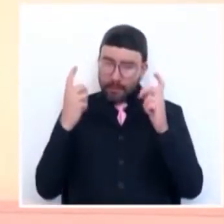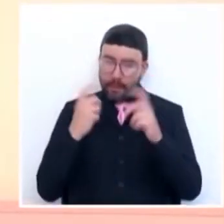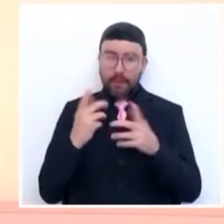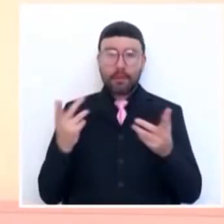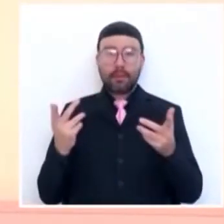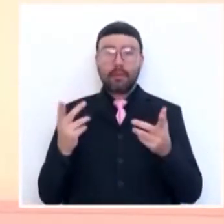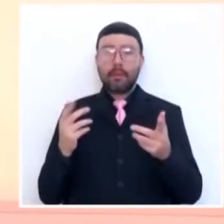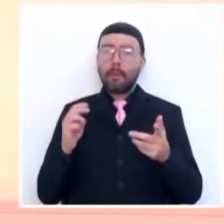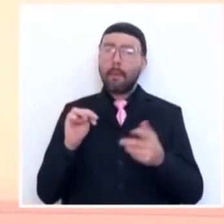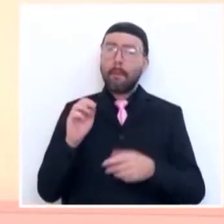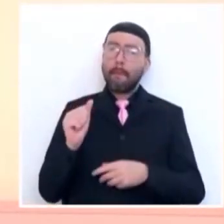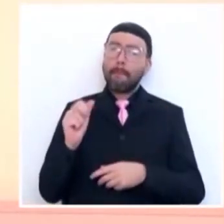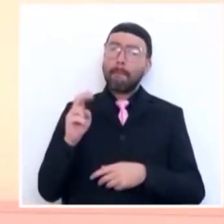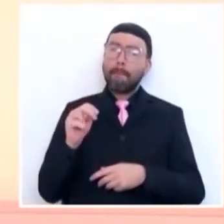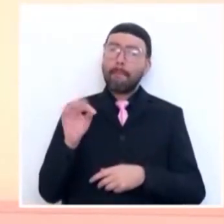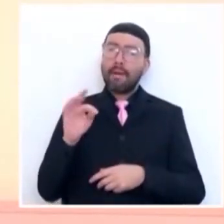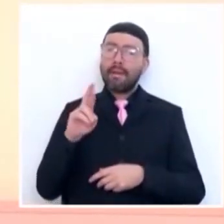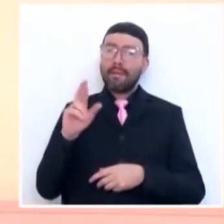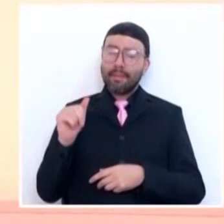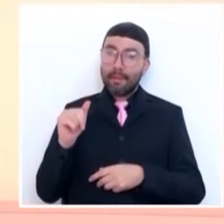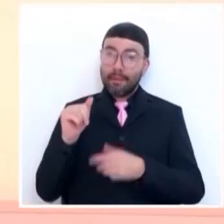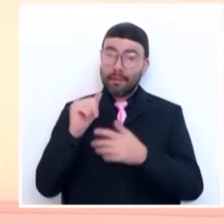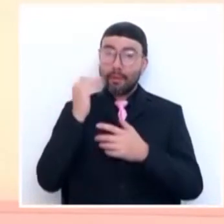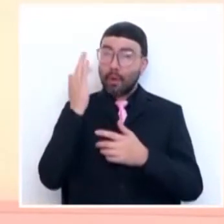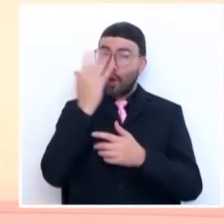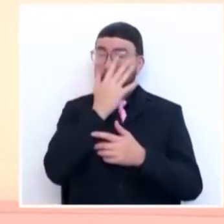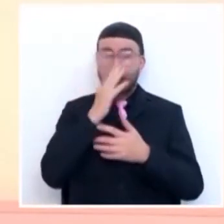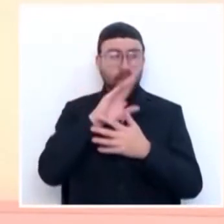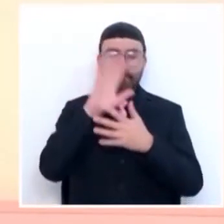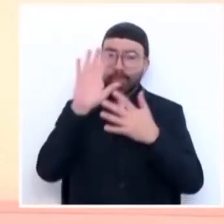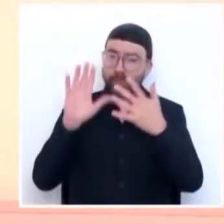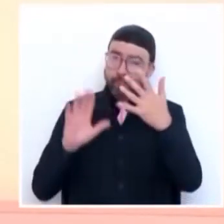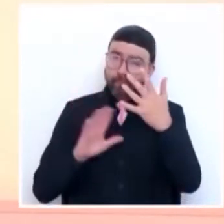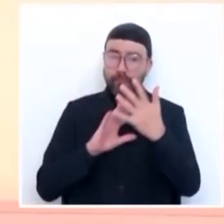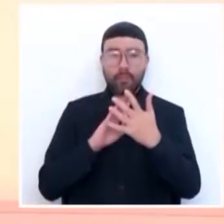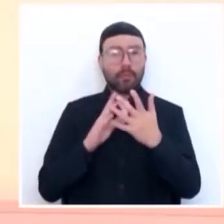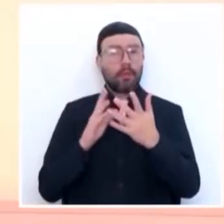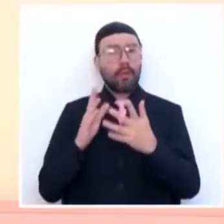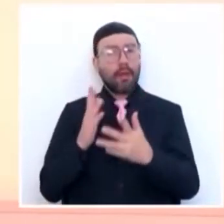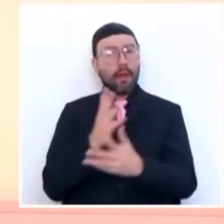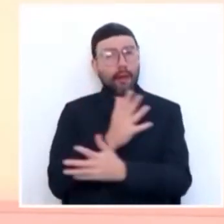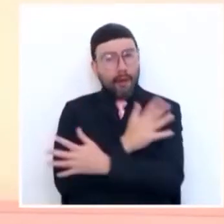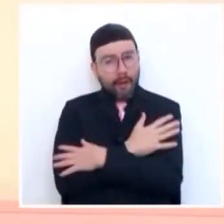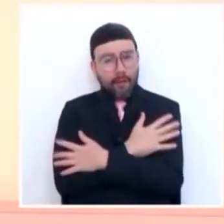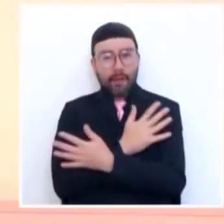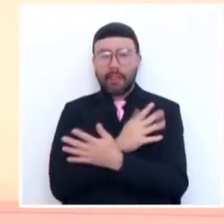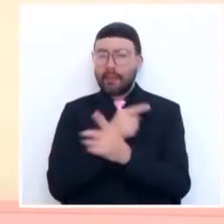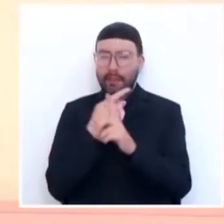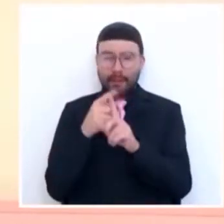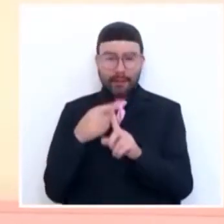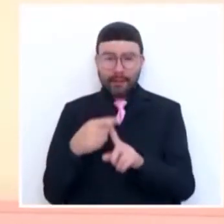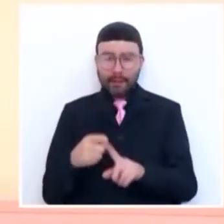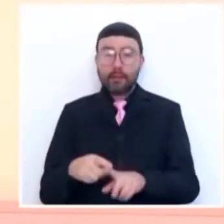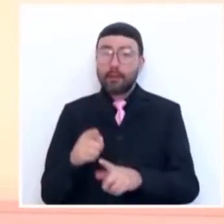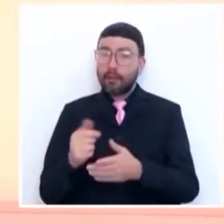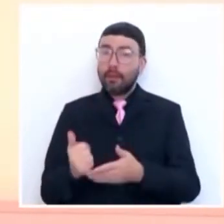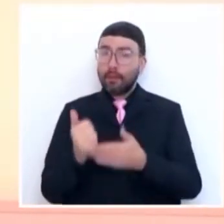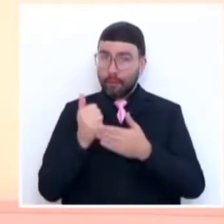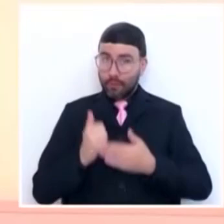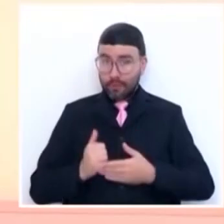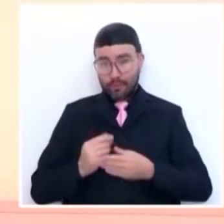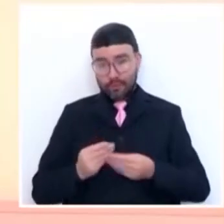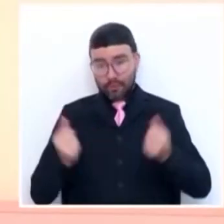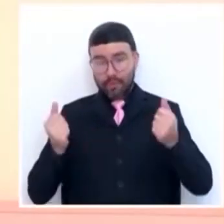uso de mantras, las visualizaciones creativas, los abrazos y muchas otras técnicas que nos ayudan a deshacernos